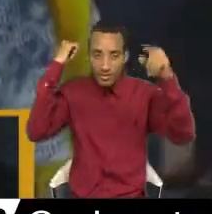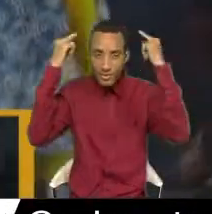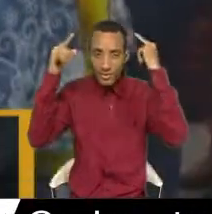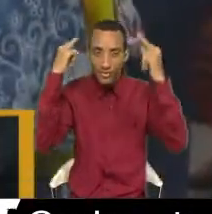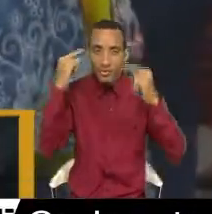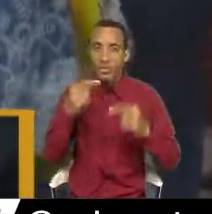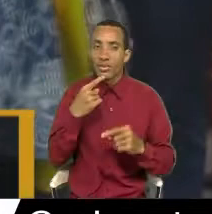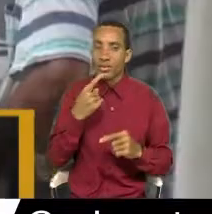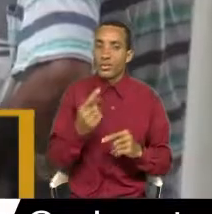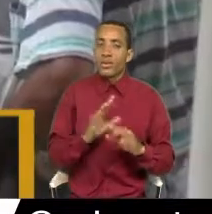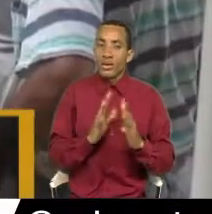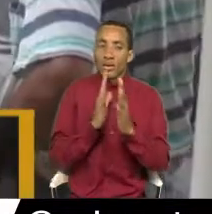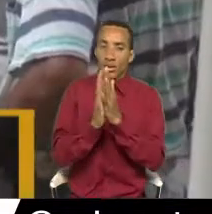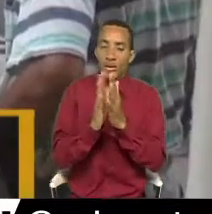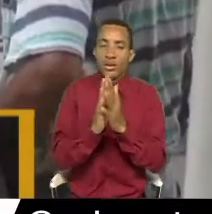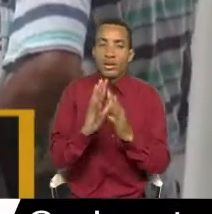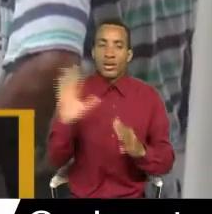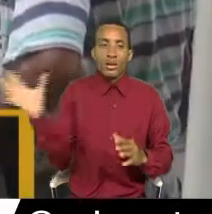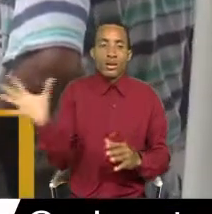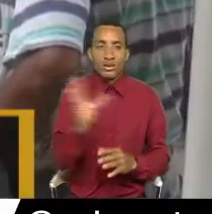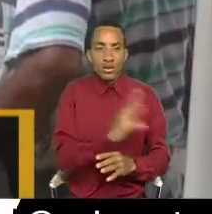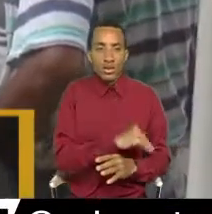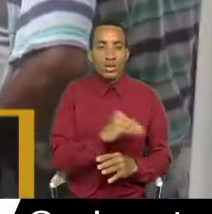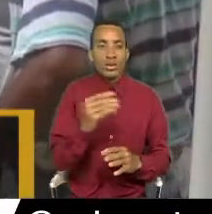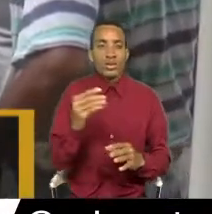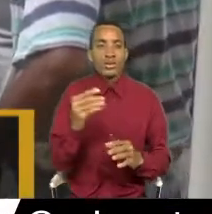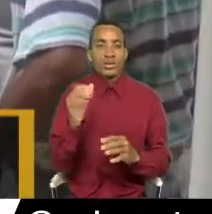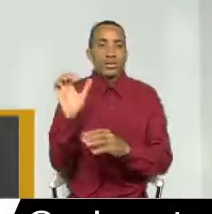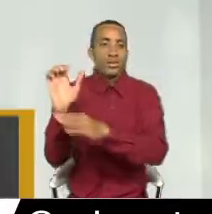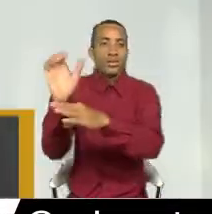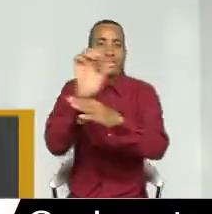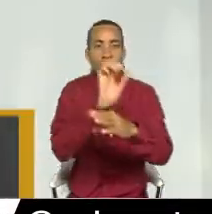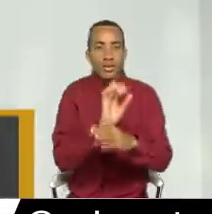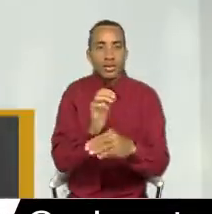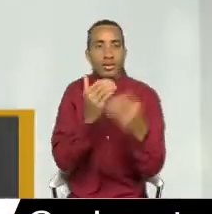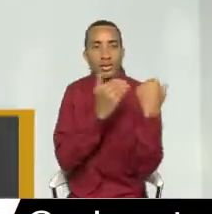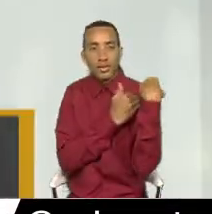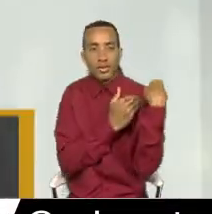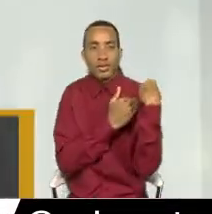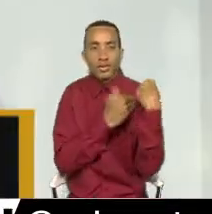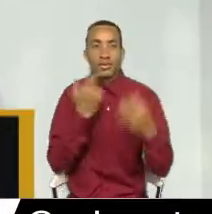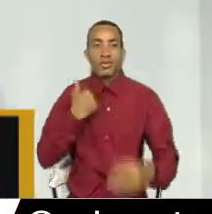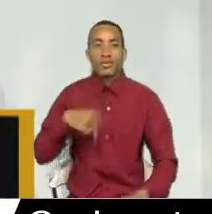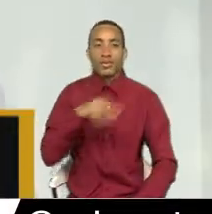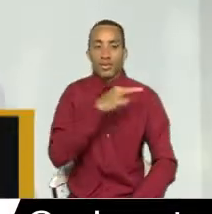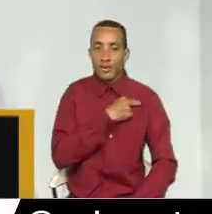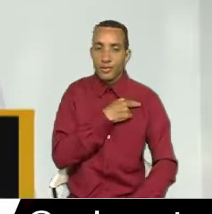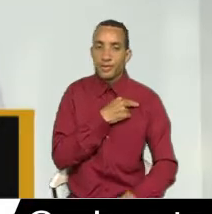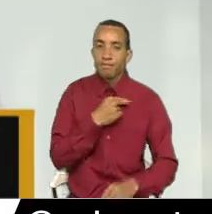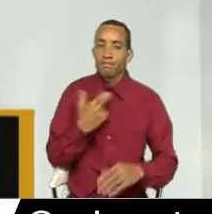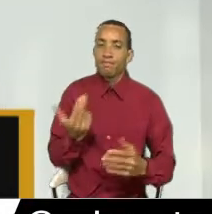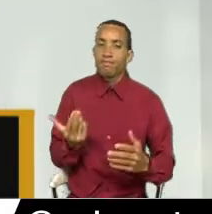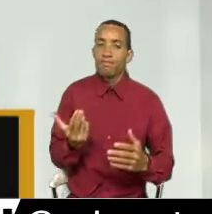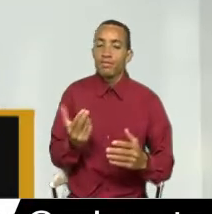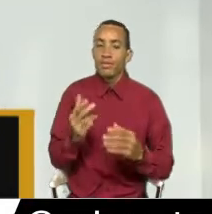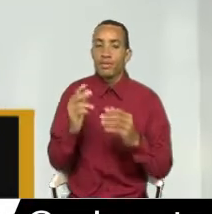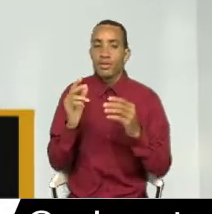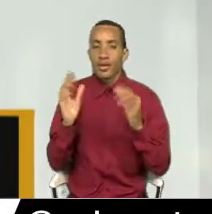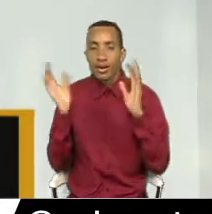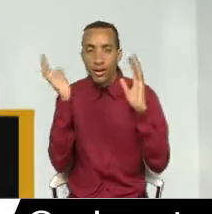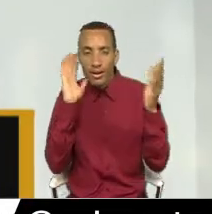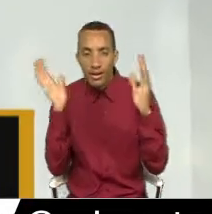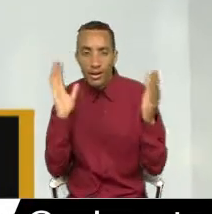diligencias pertinentes ante las entidades competentes en este caso. Hemos estado dialogando con los docentes, con la FIDU